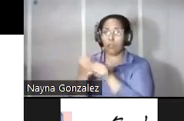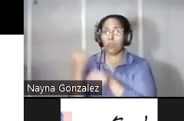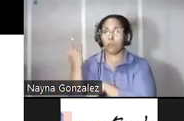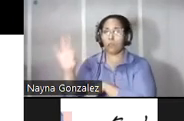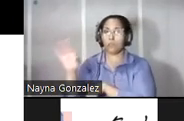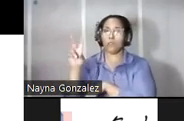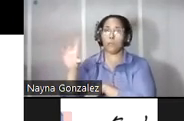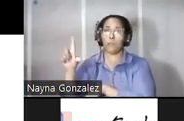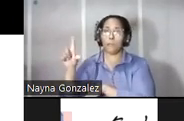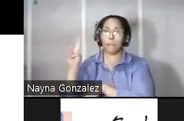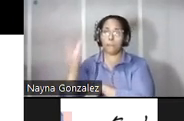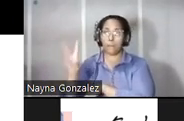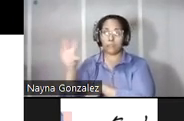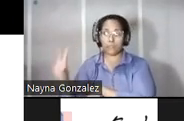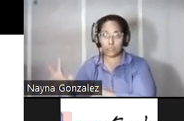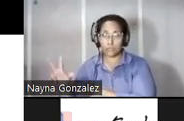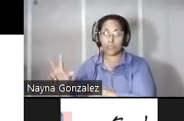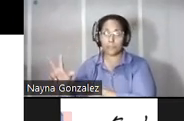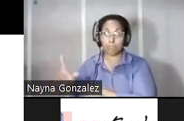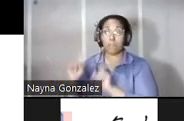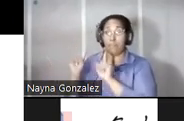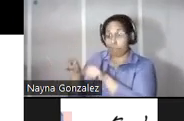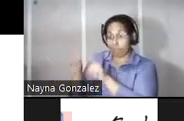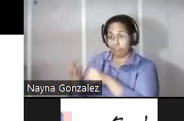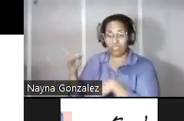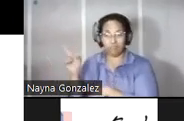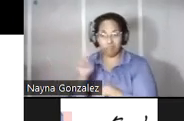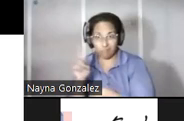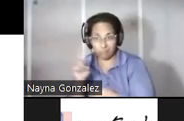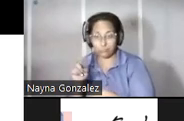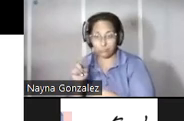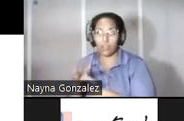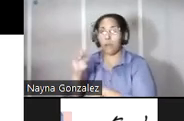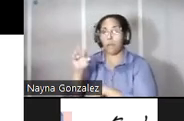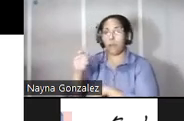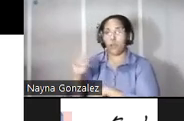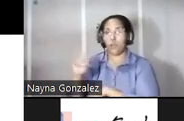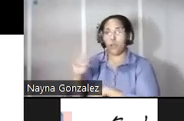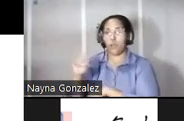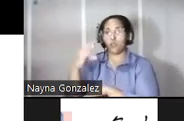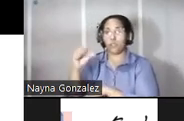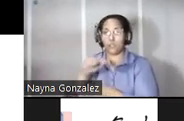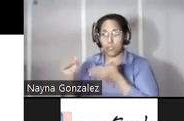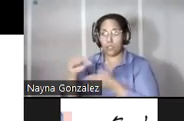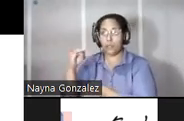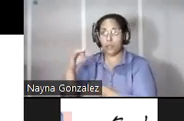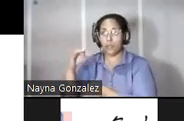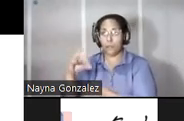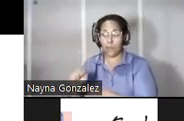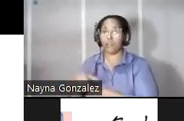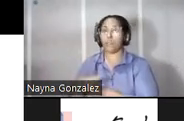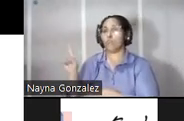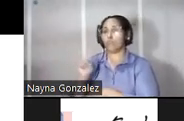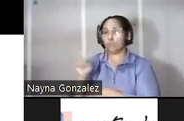1923, hizo una visita al barrio Salsipuede, allá en Puerta de Tierra, acompañado de varios funcionarios